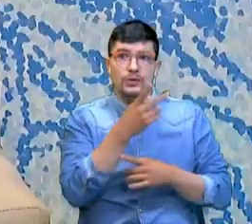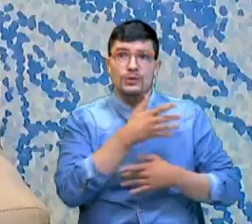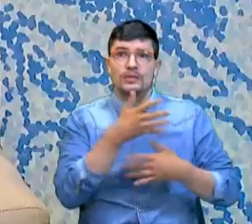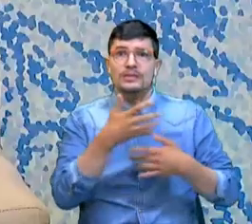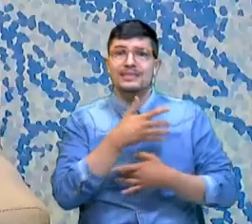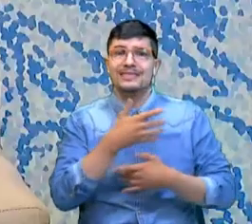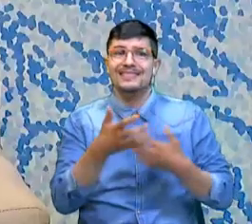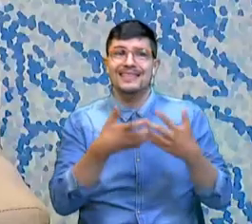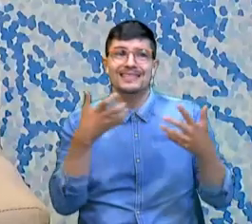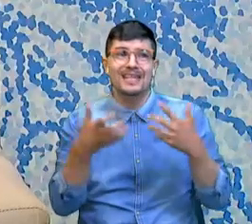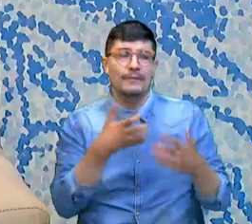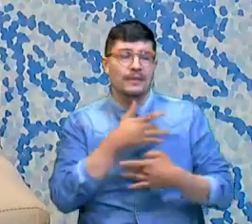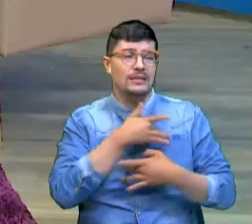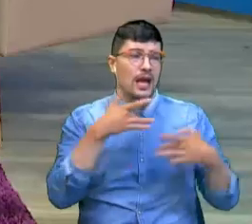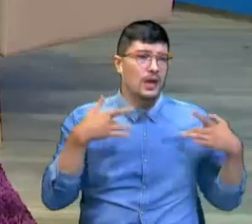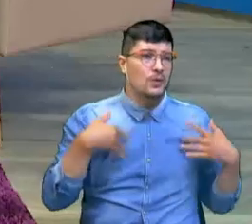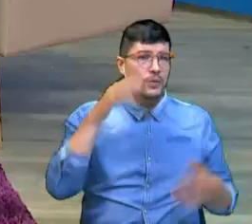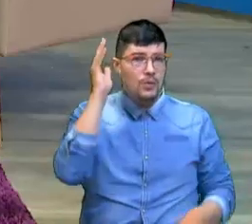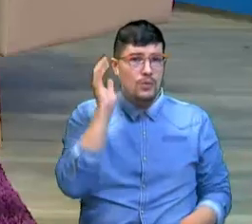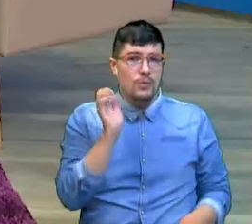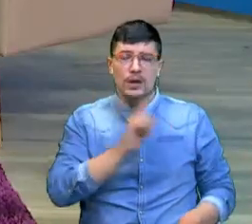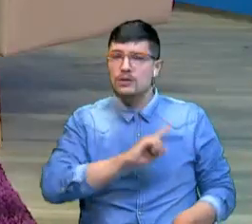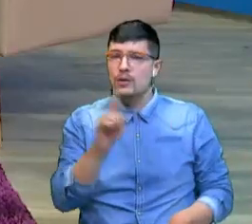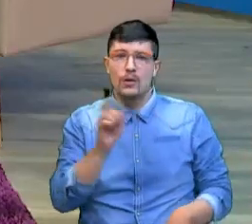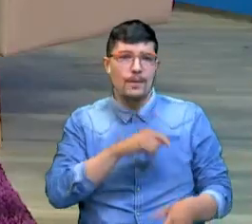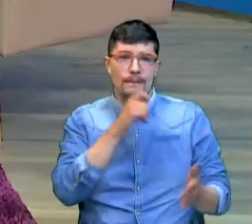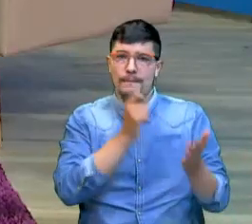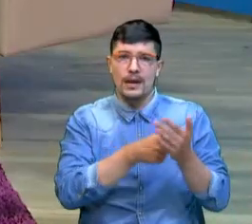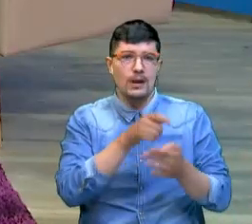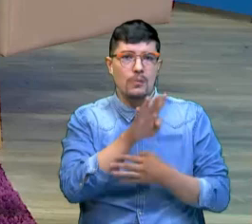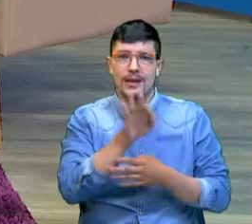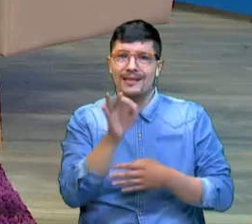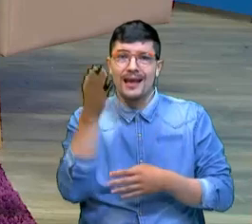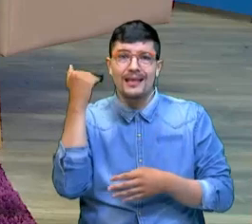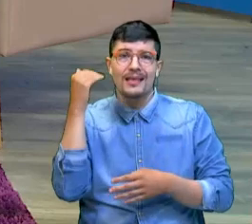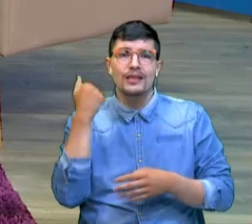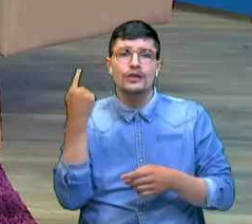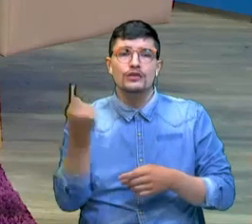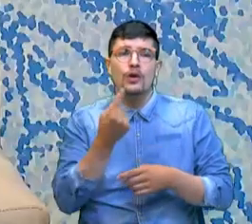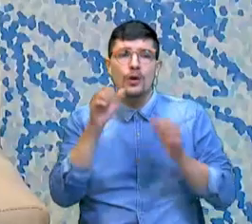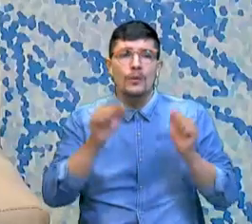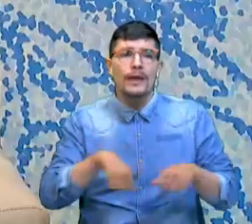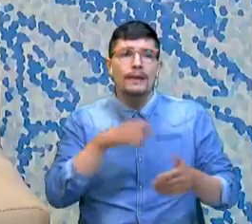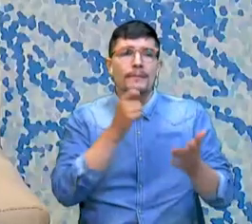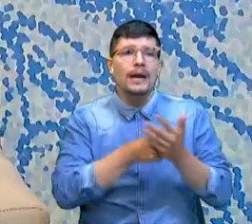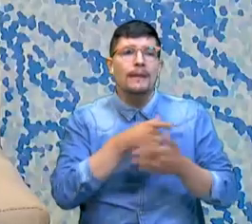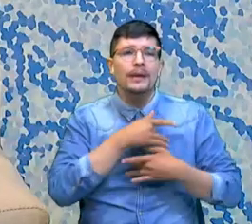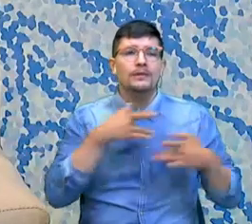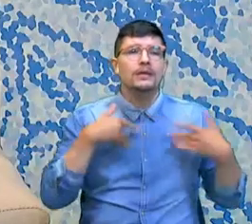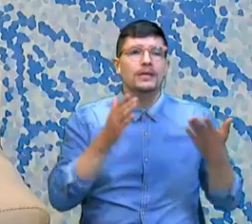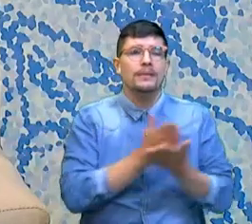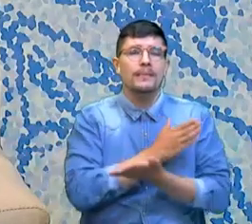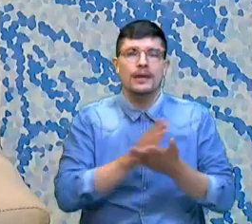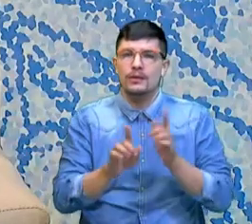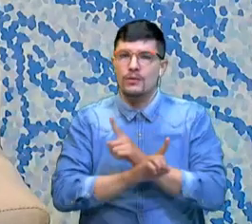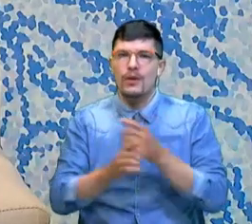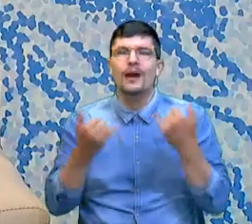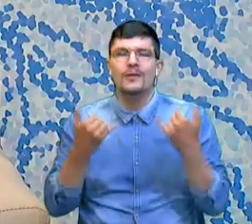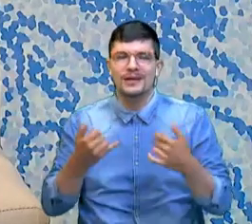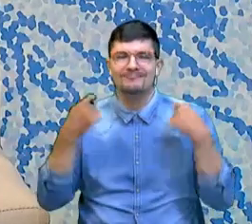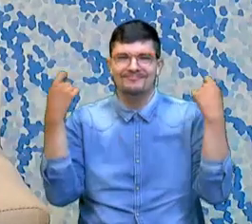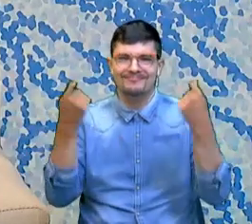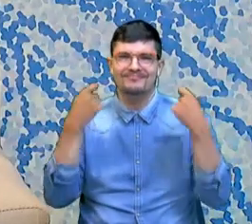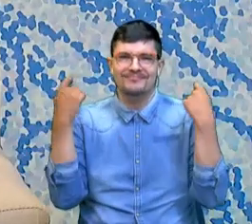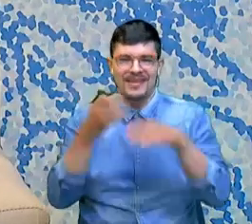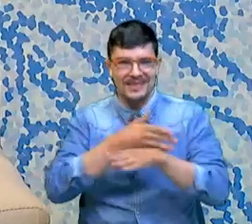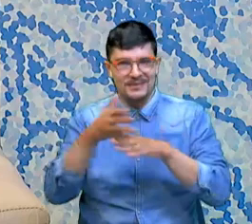Ajá. Porque ya no existe el cotizante 43. Claro, ya no es posible. Muy buena la claridad. Vamos a una pequeña pausa comercial